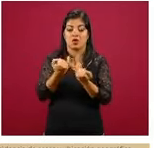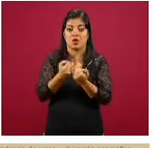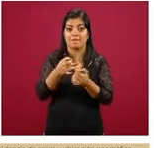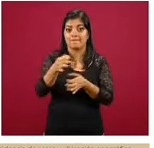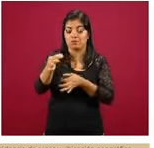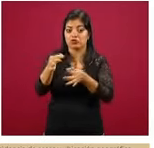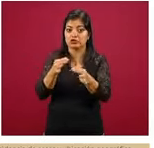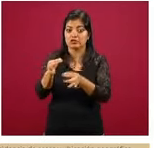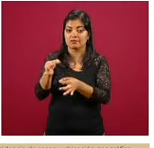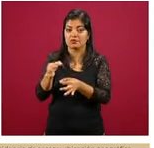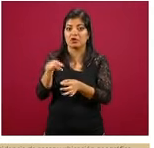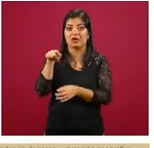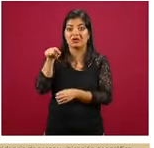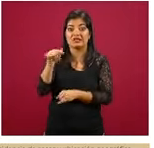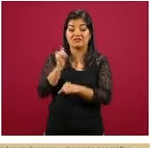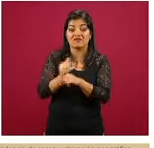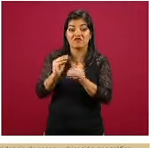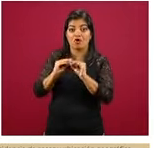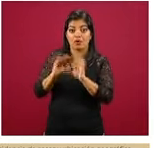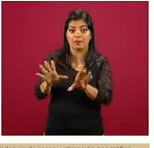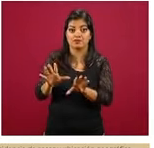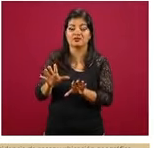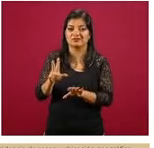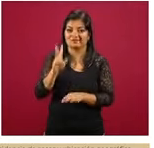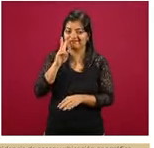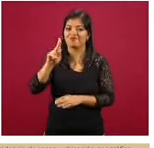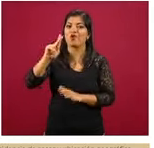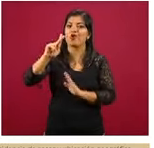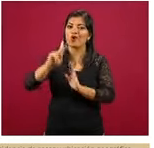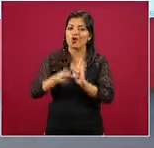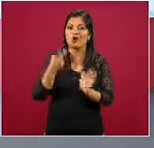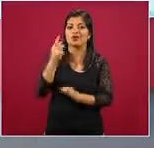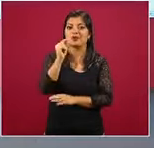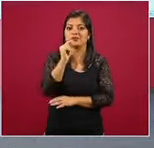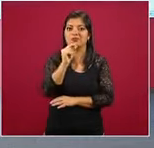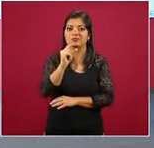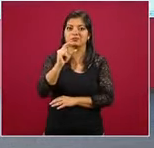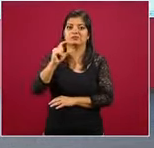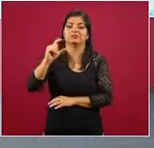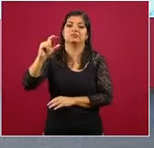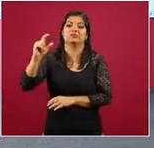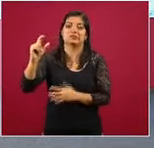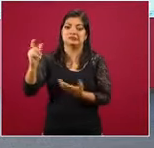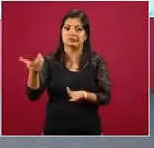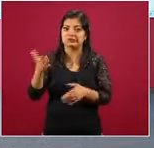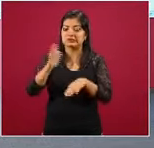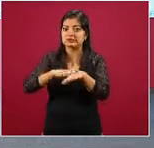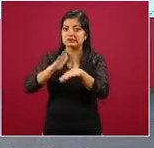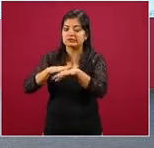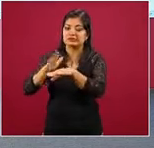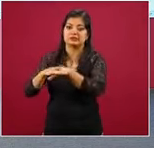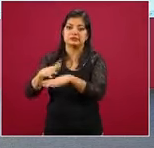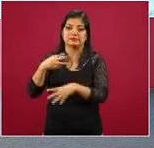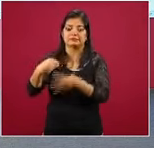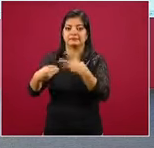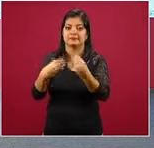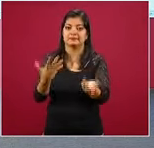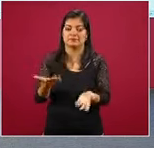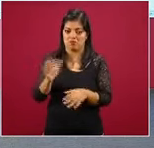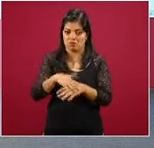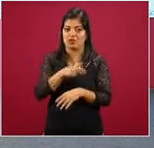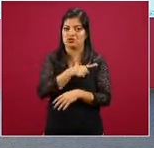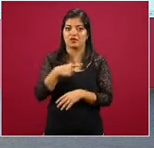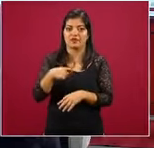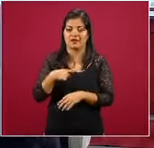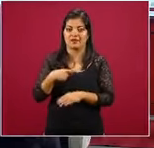municipios que en base a esta información estamos viendo otra vez que se incrementa la transmisión, se incrementa la cantidad de casos, entonces hay que